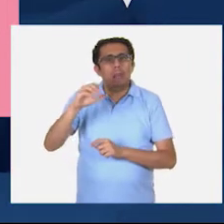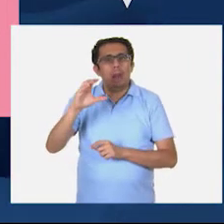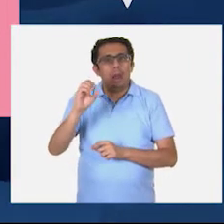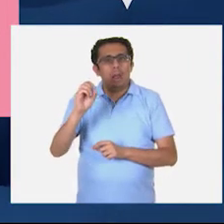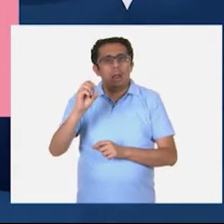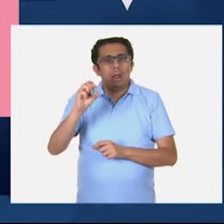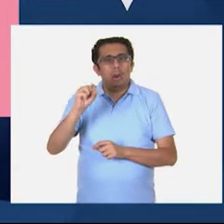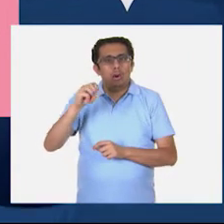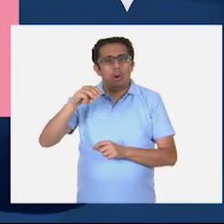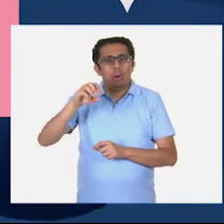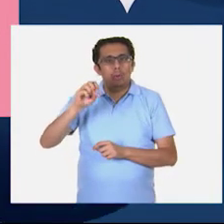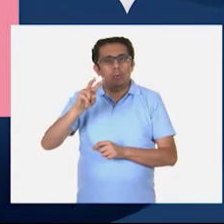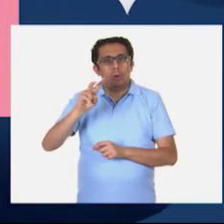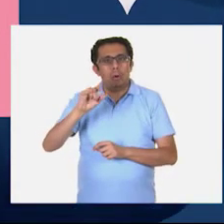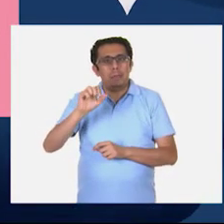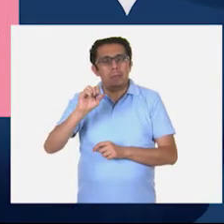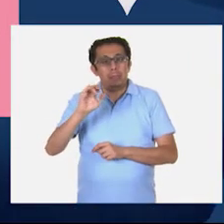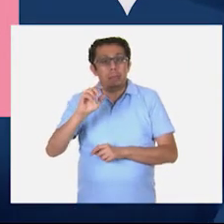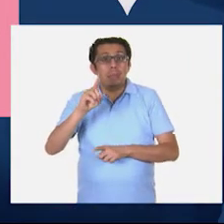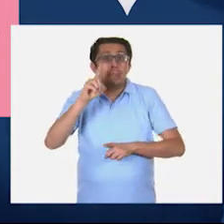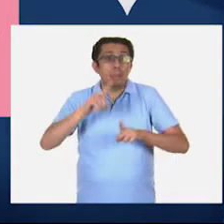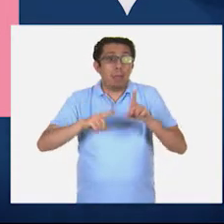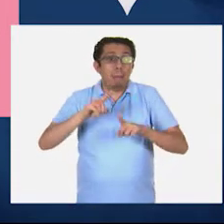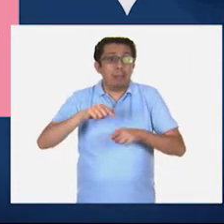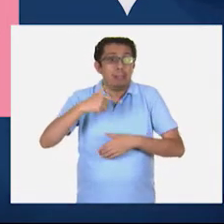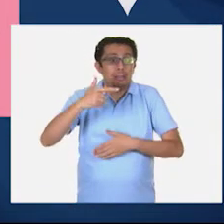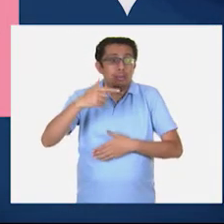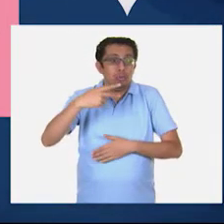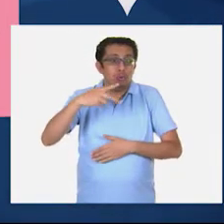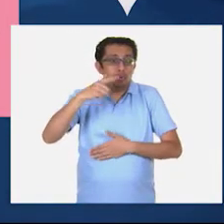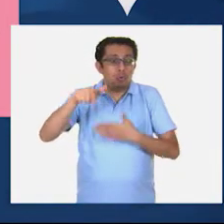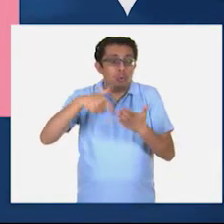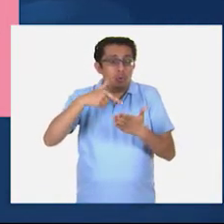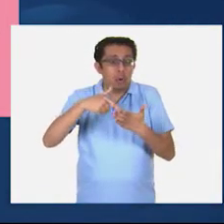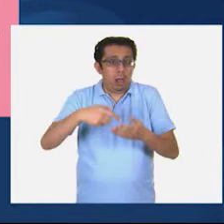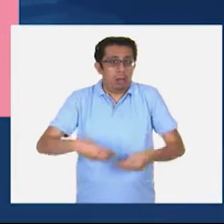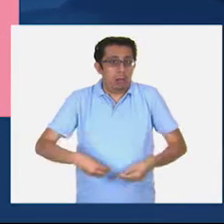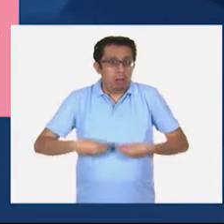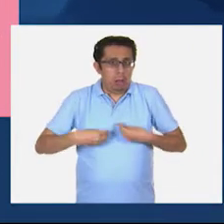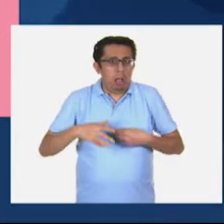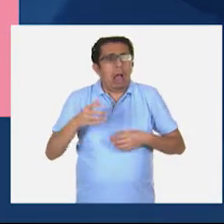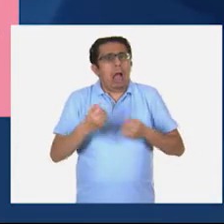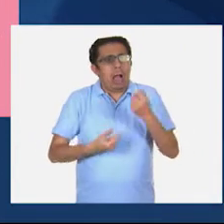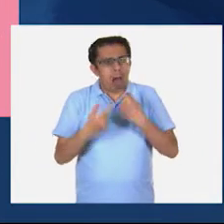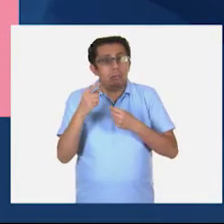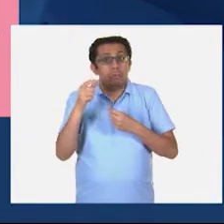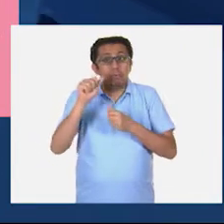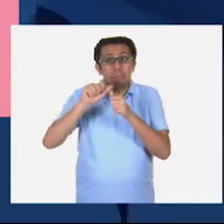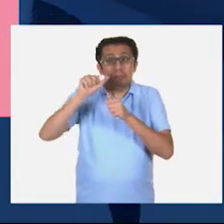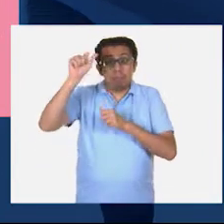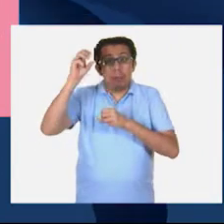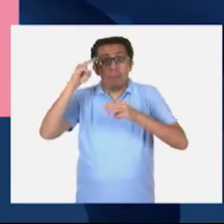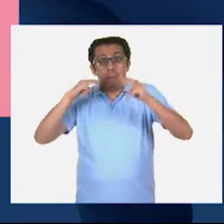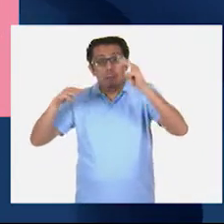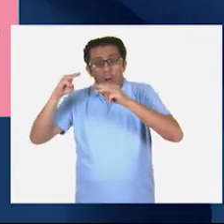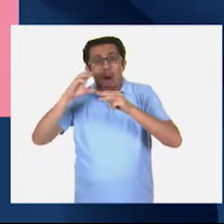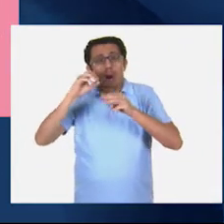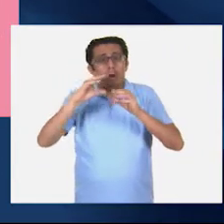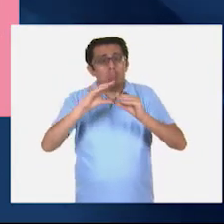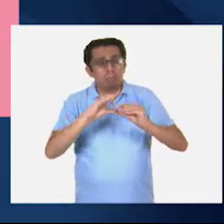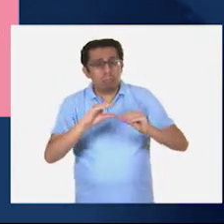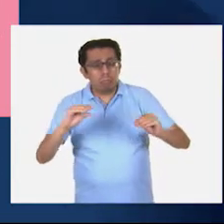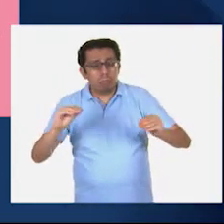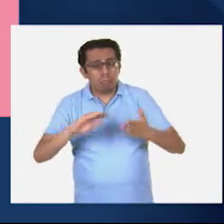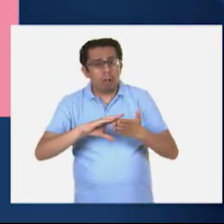o según en la región donde viven, muchos grupos étnicos viven en la sierra, en el desierto, en el valle,